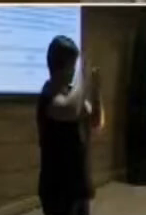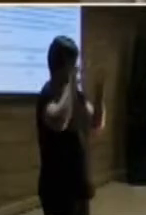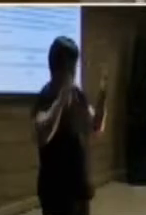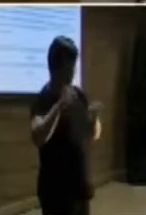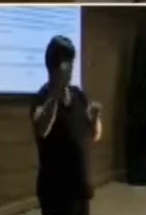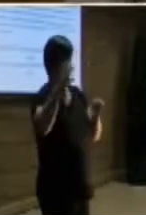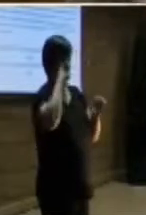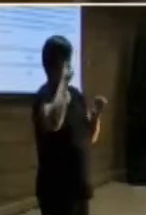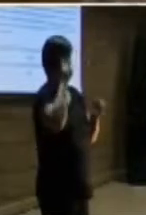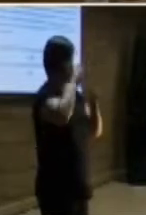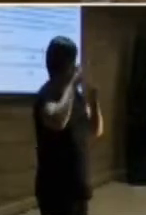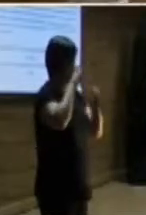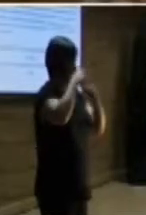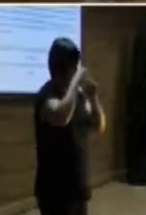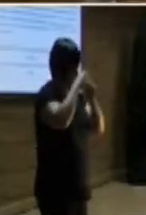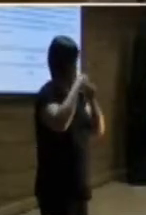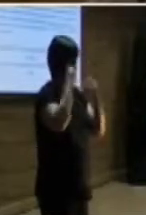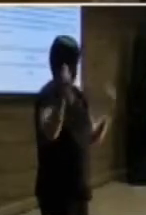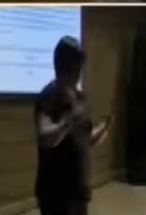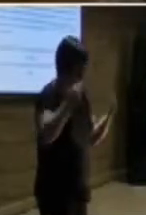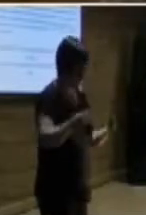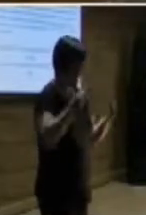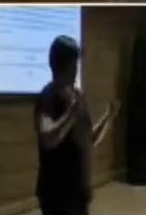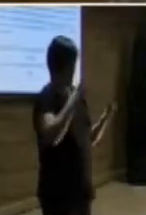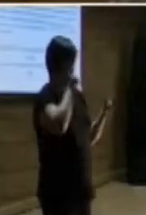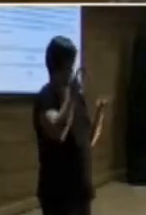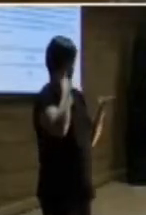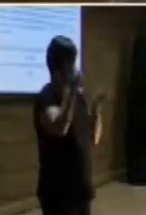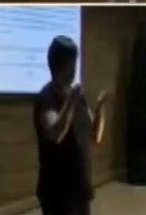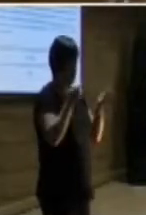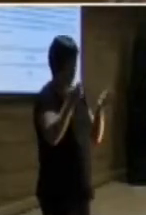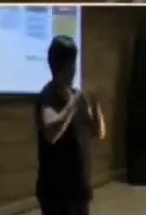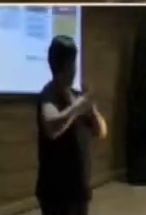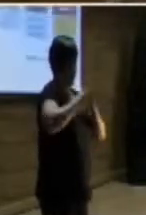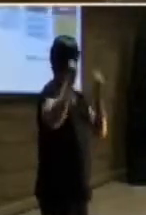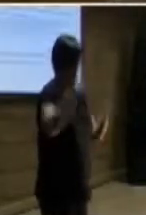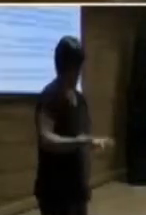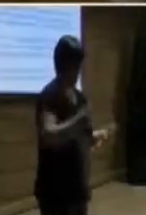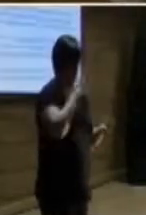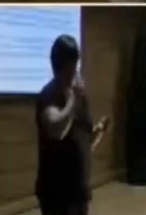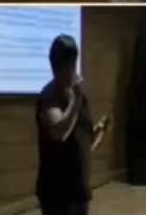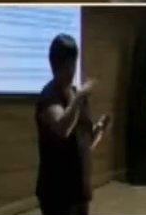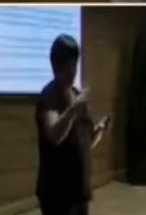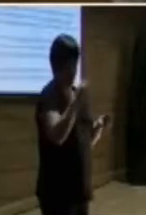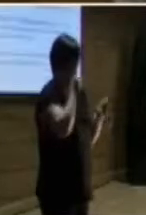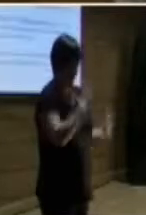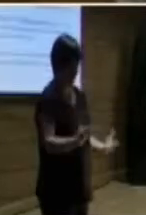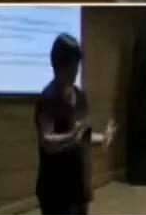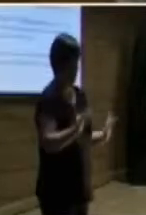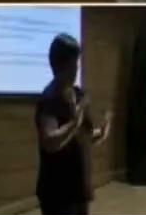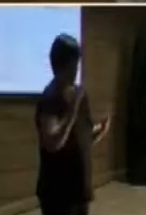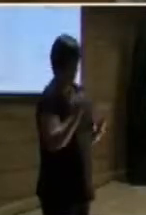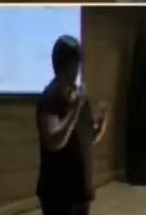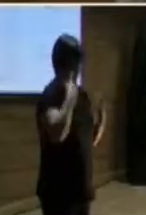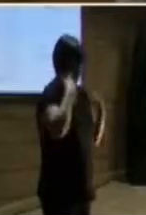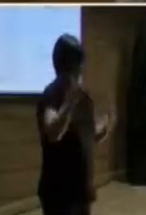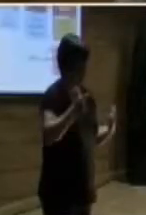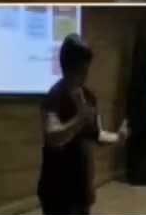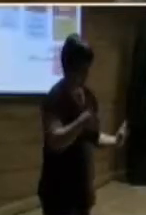con buenos puntos de corte y con buenos controles de calidad. Y esto es algo en lo que tenemos que insistir.